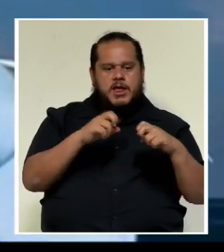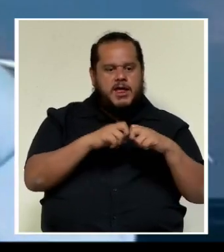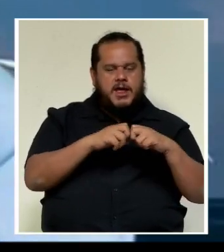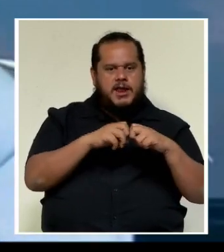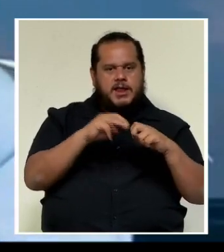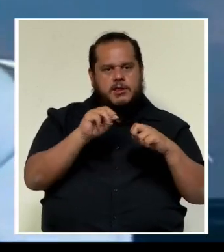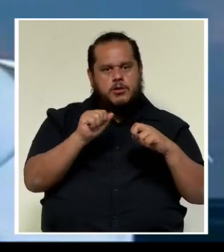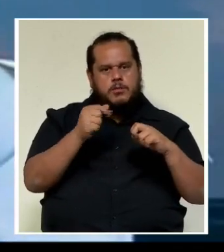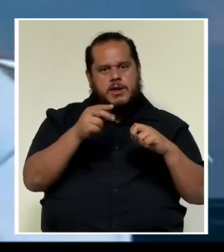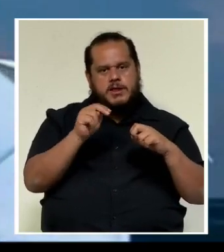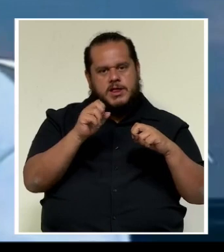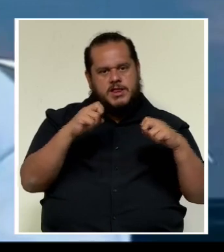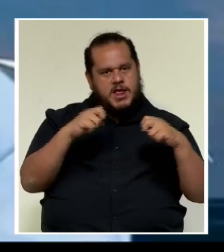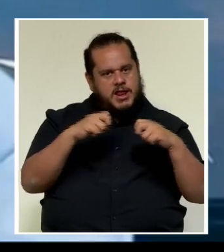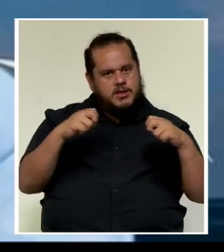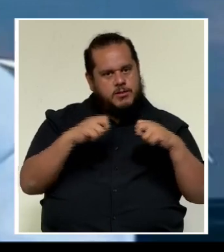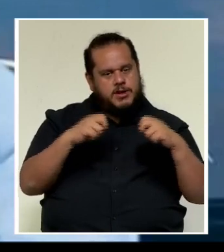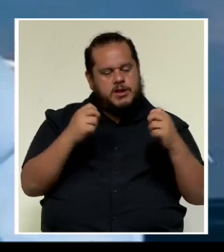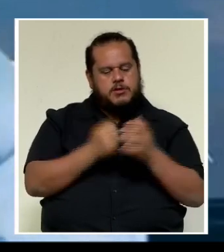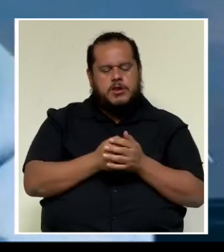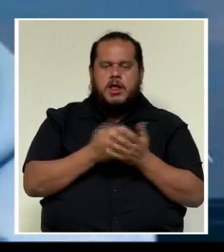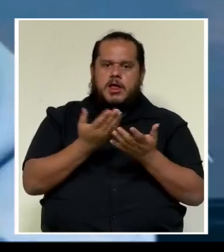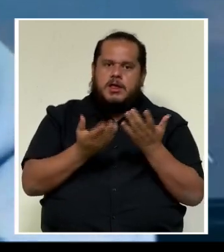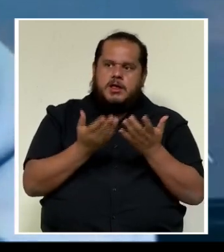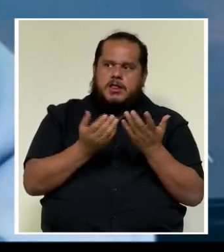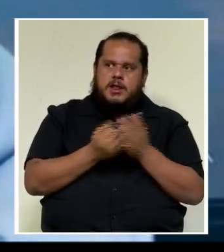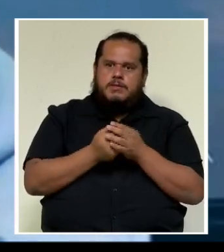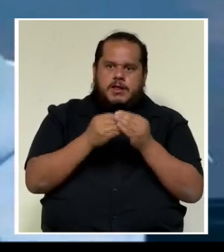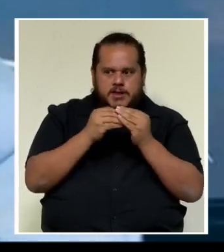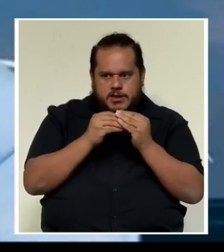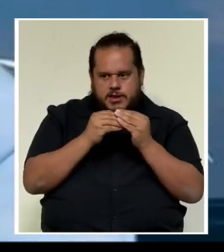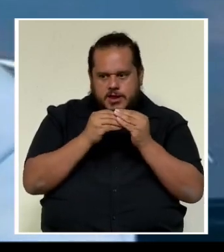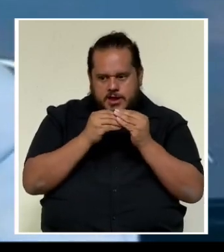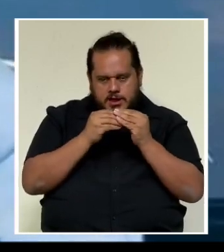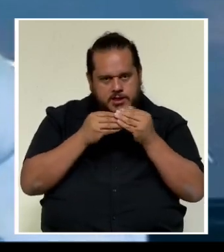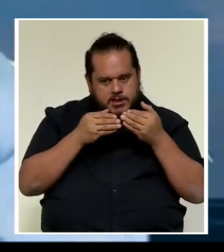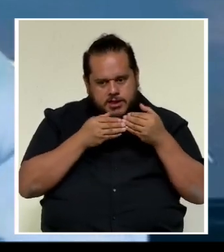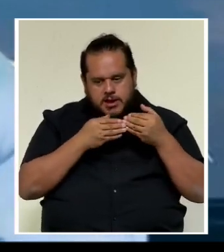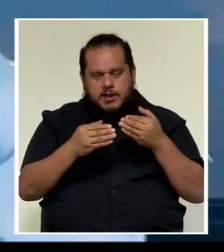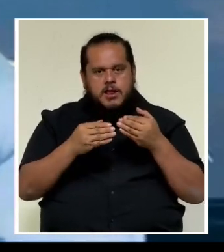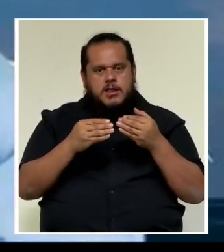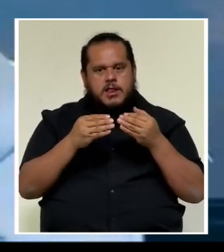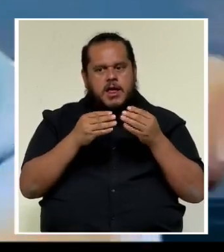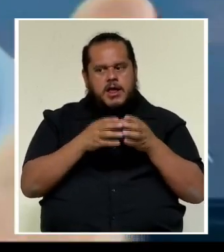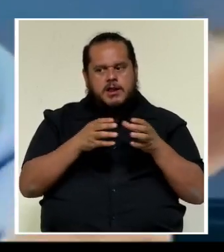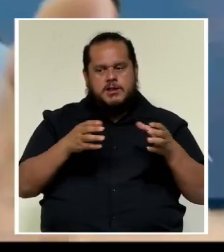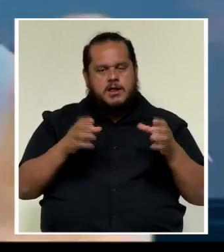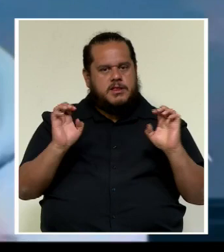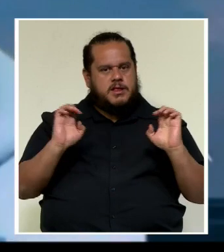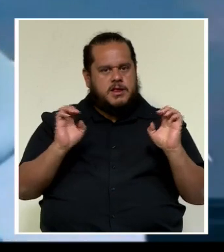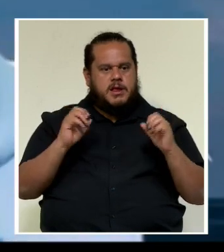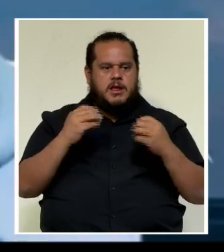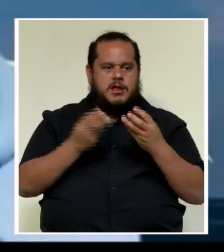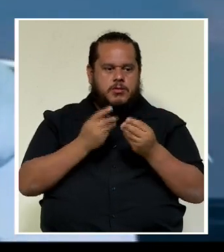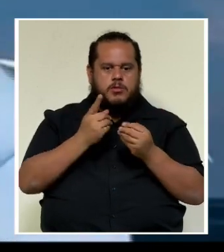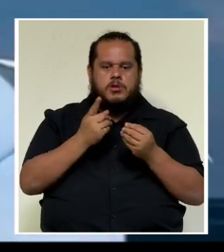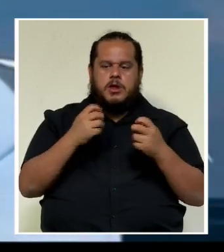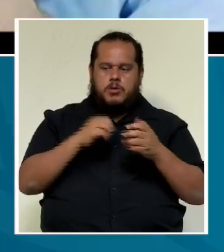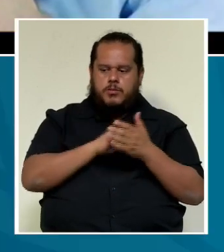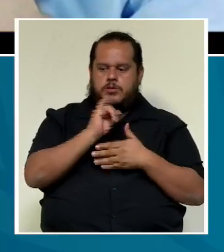generarse en un cable que trasiega los volúmenes de energía que se genera en un proyecto de este